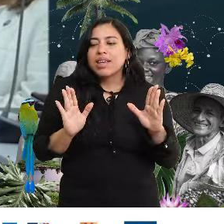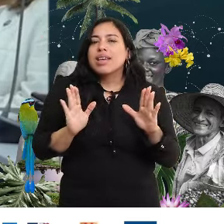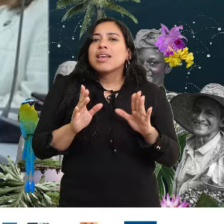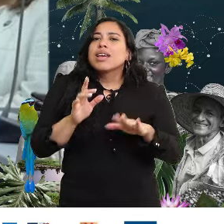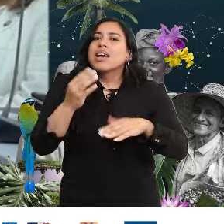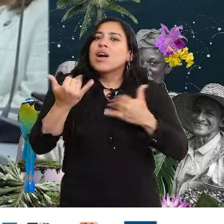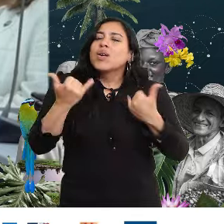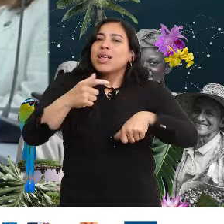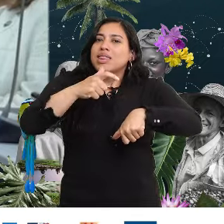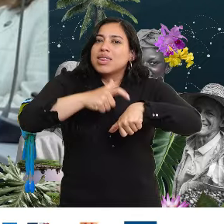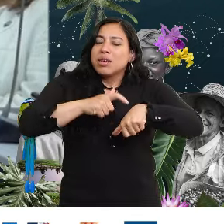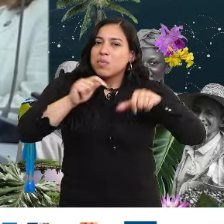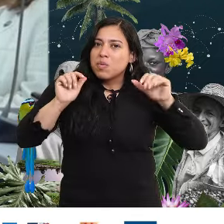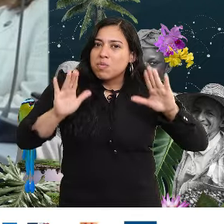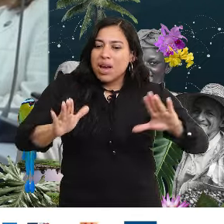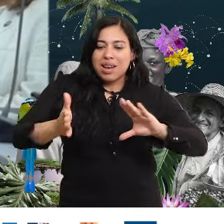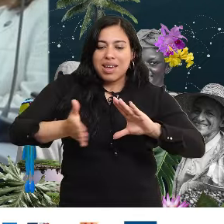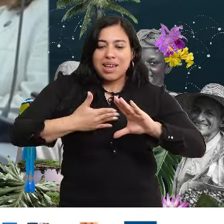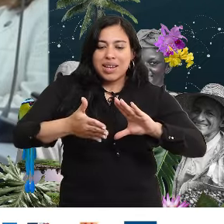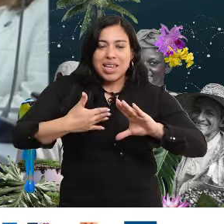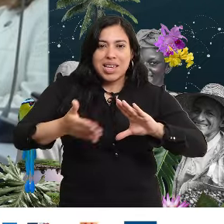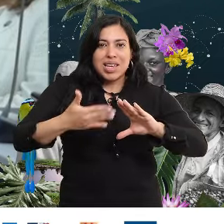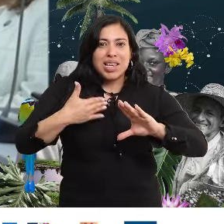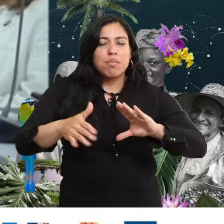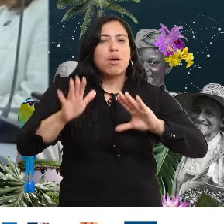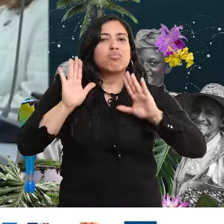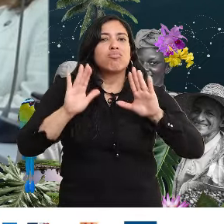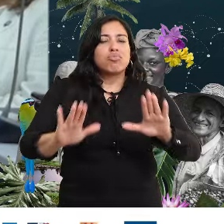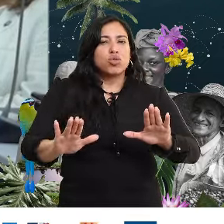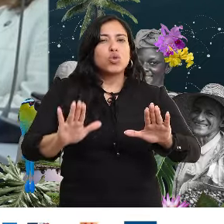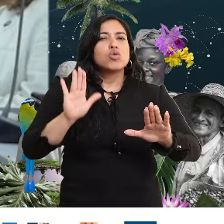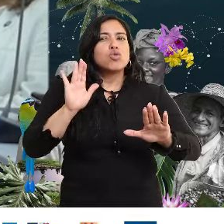frenar ese avance del cambio climático y reconstituir